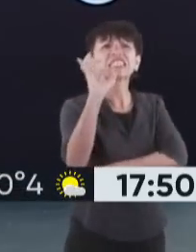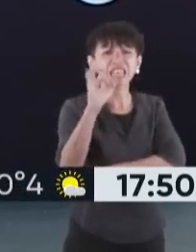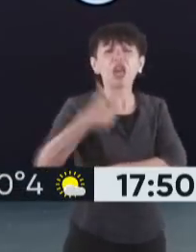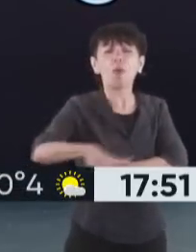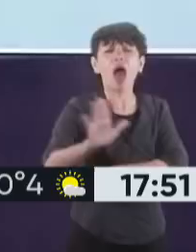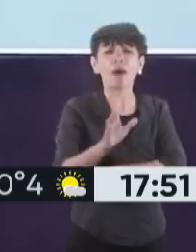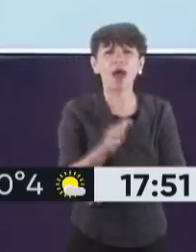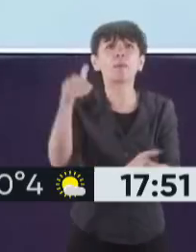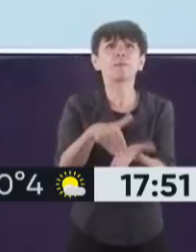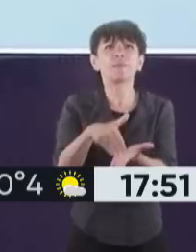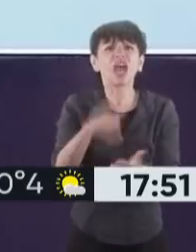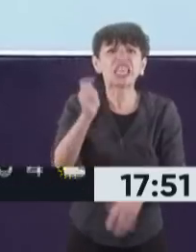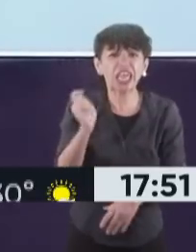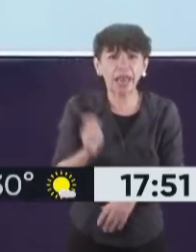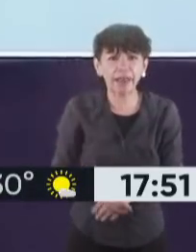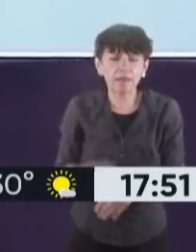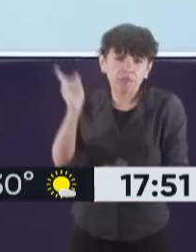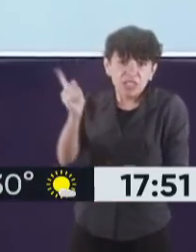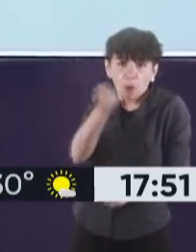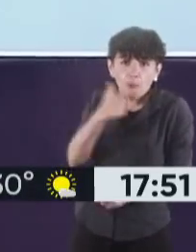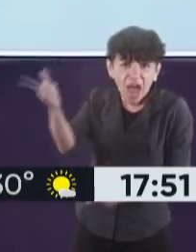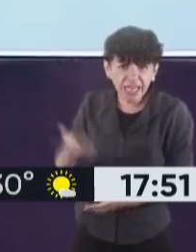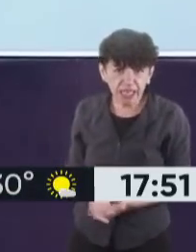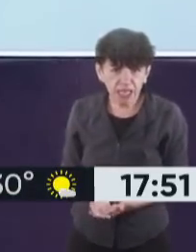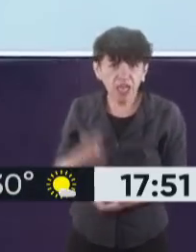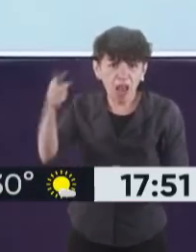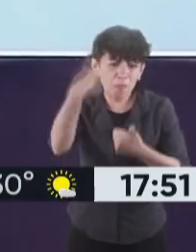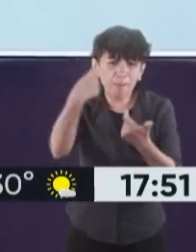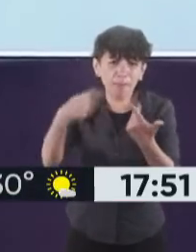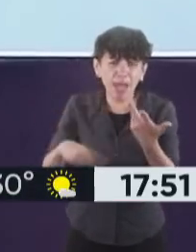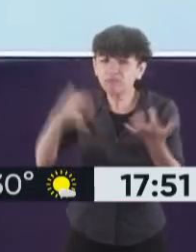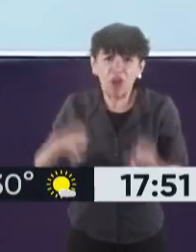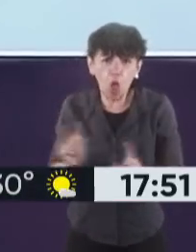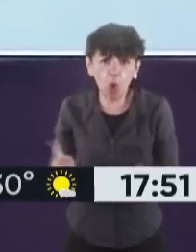gente hambrienta, se llamó Macri. Ahora sí, de lo que me he ocupado yo,